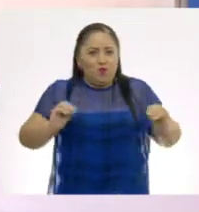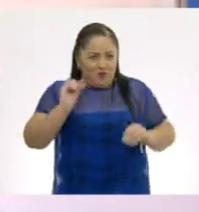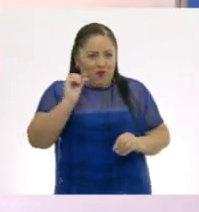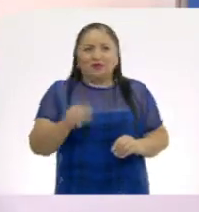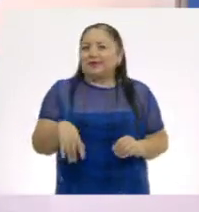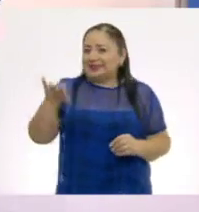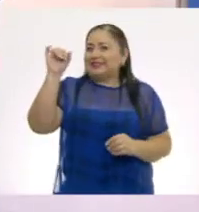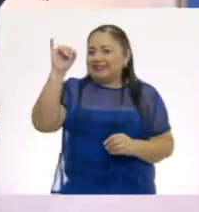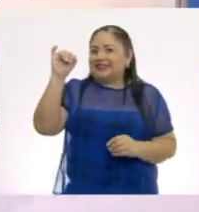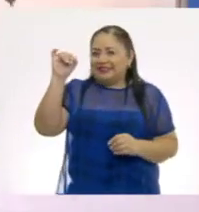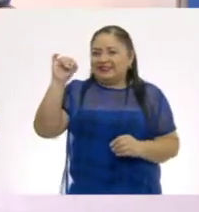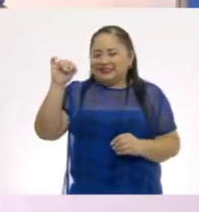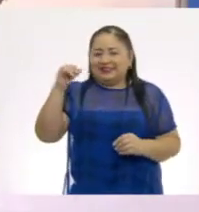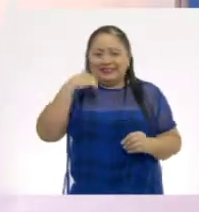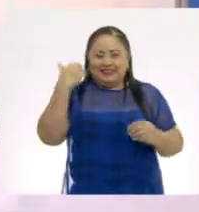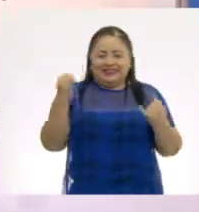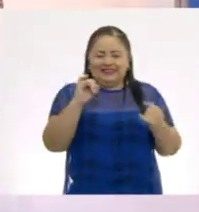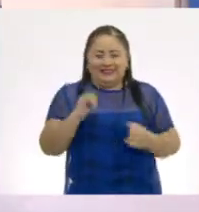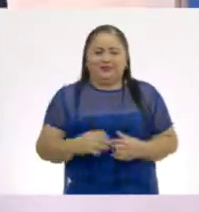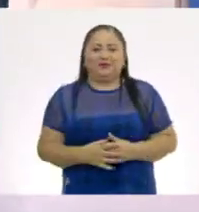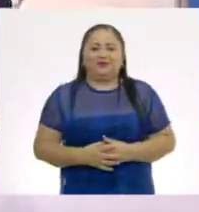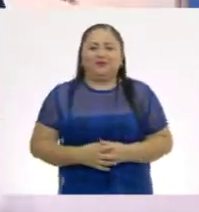¡Sí! ¡Vamos!